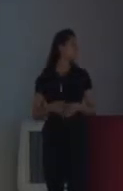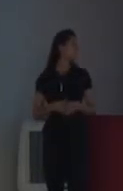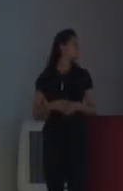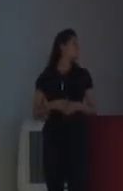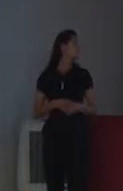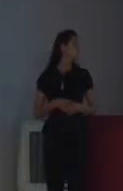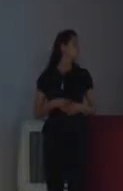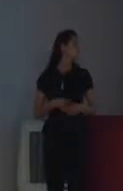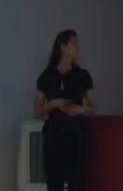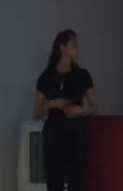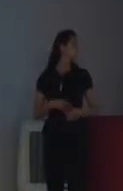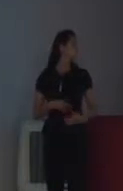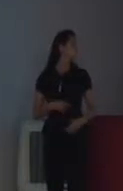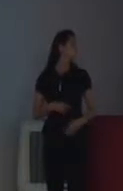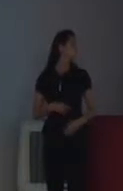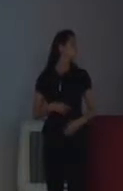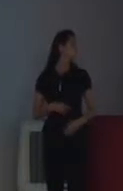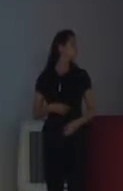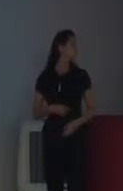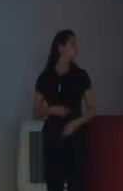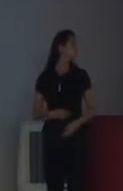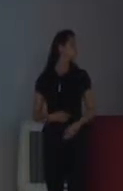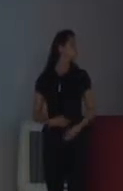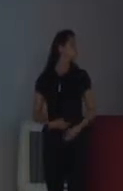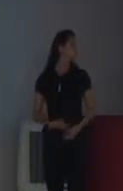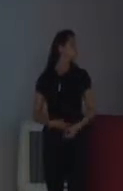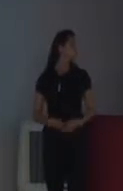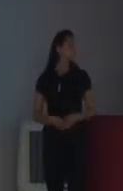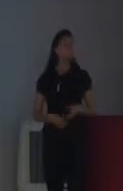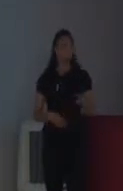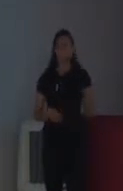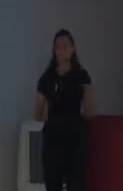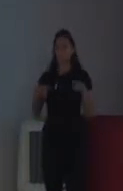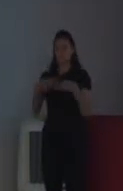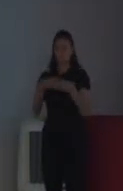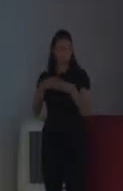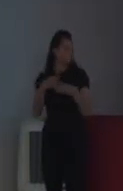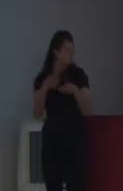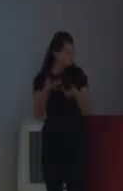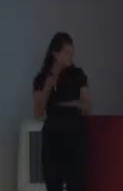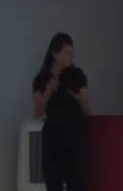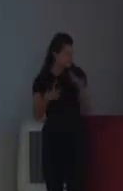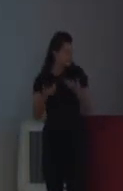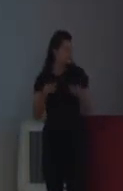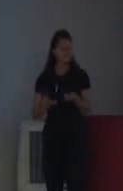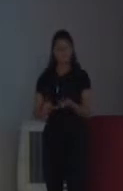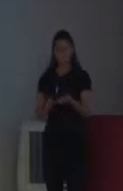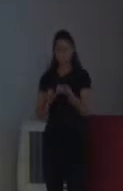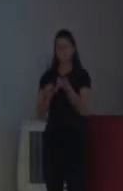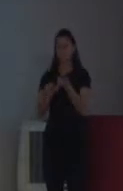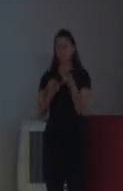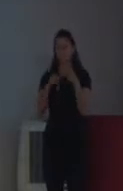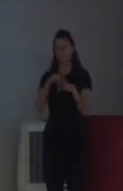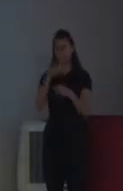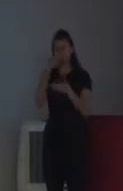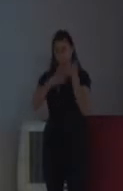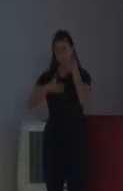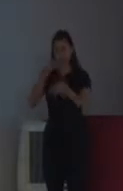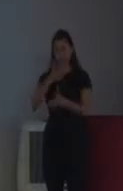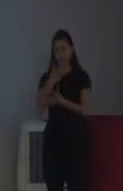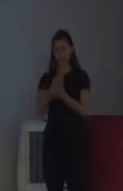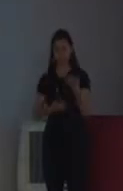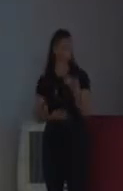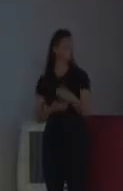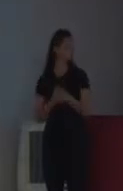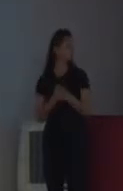de Discapacidad es un órgano consultor, asesor y evaluador, de